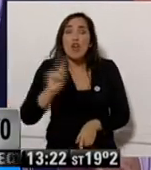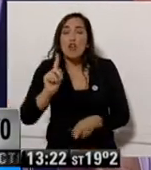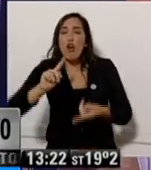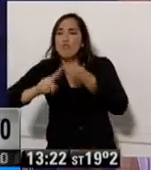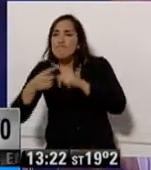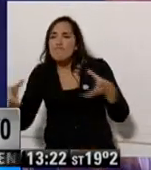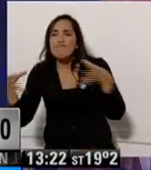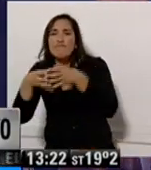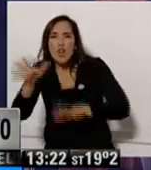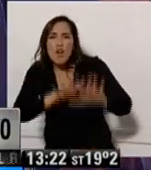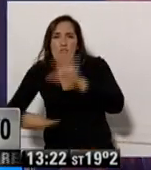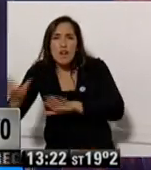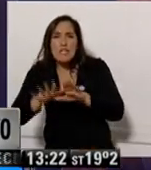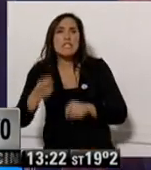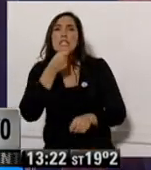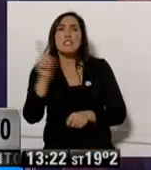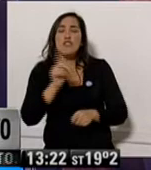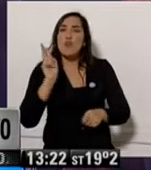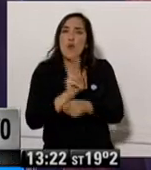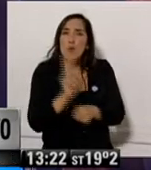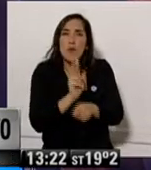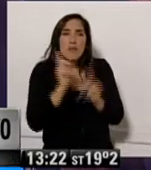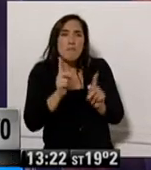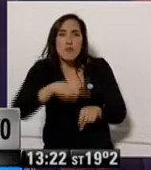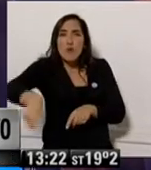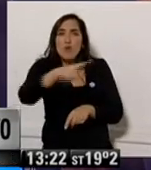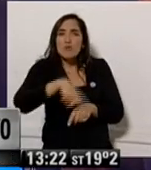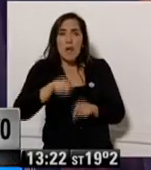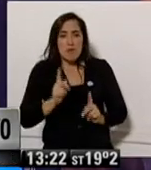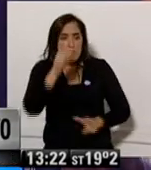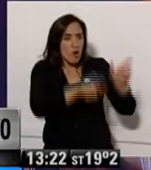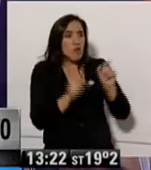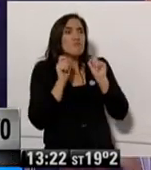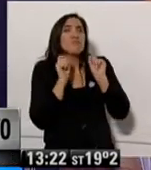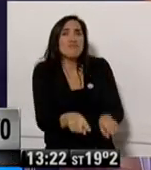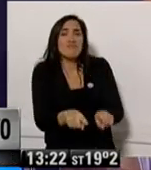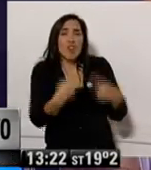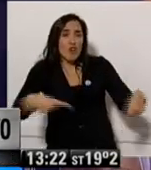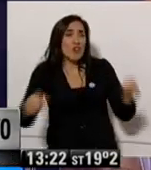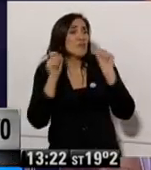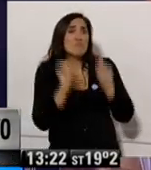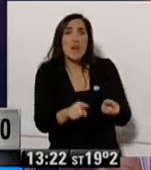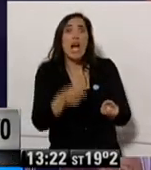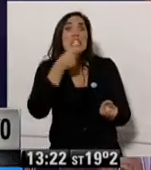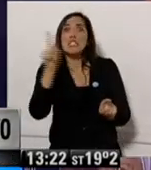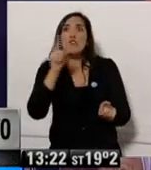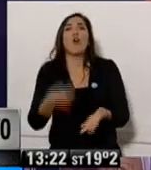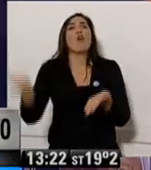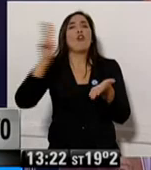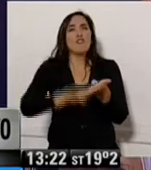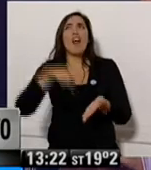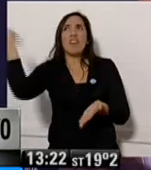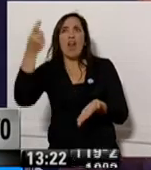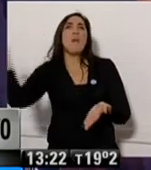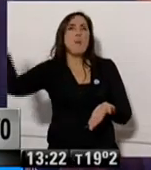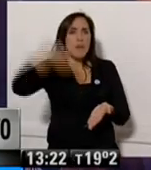participan, si no cuidan ustedes mismos lo que es de ustedes, van a venir otra vez por